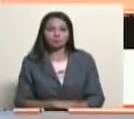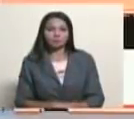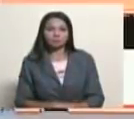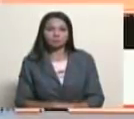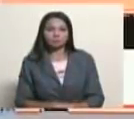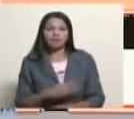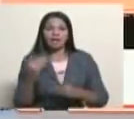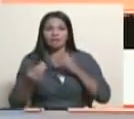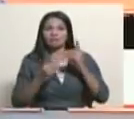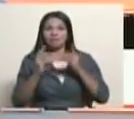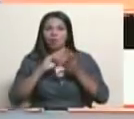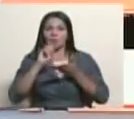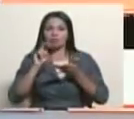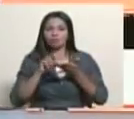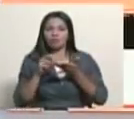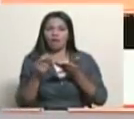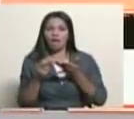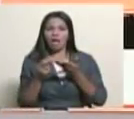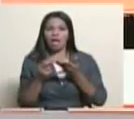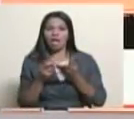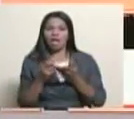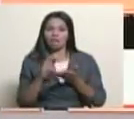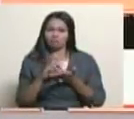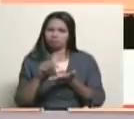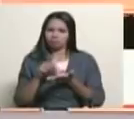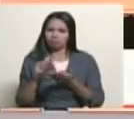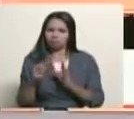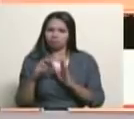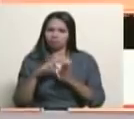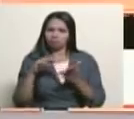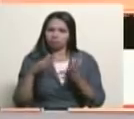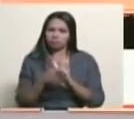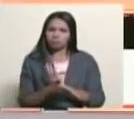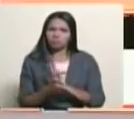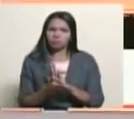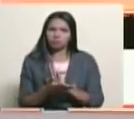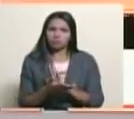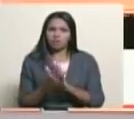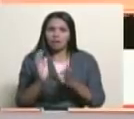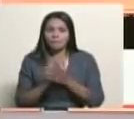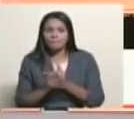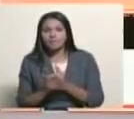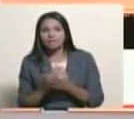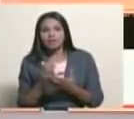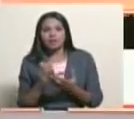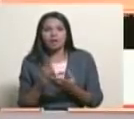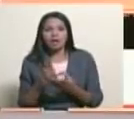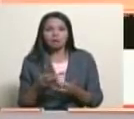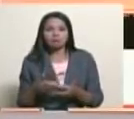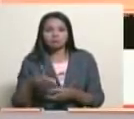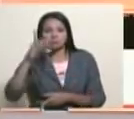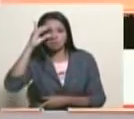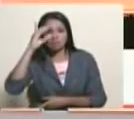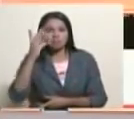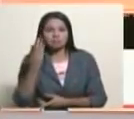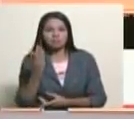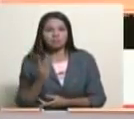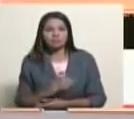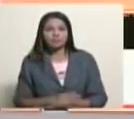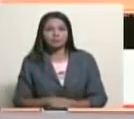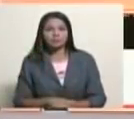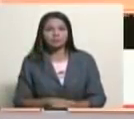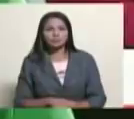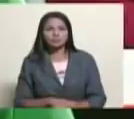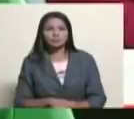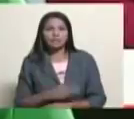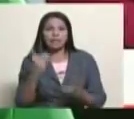El diálogo nacional, que es un concepto, compañera vicepresidenta ejecutiva, Delcy Rodríguez,